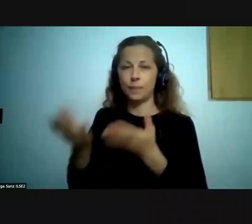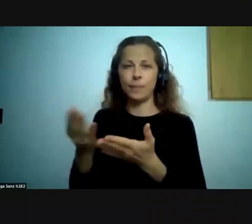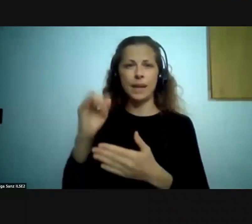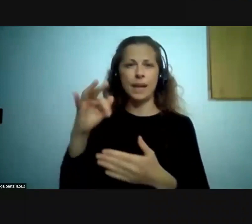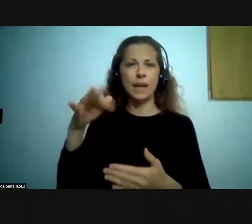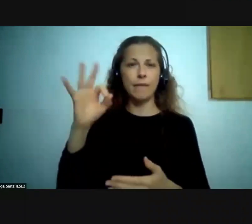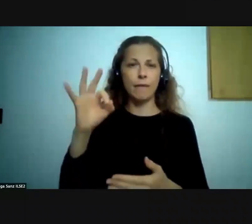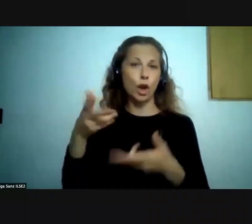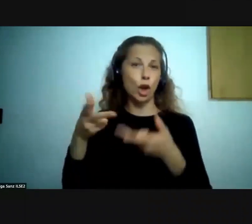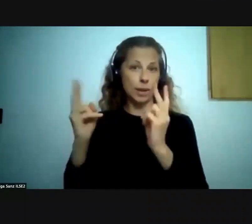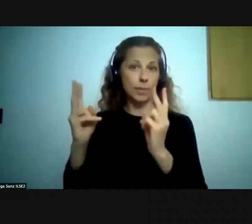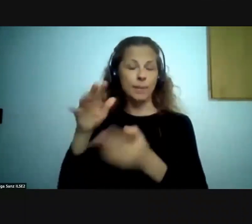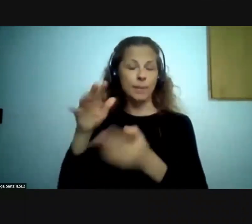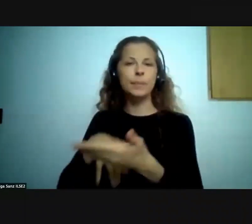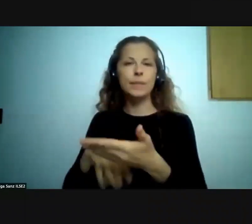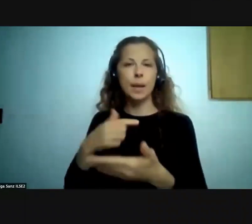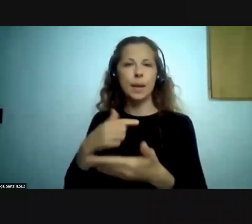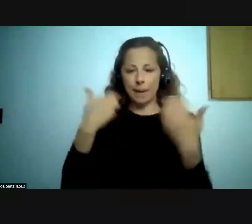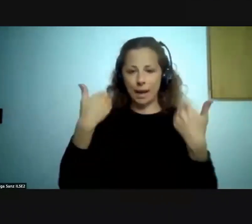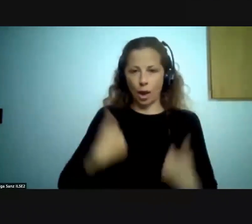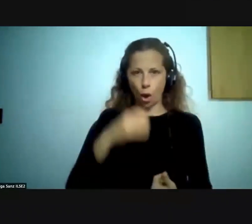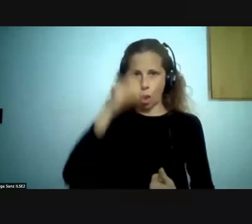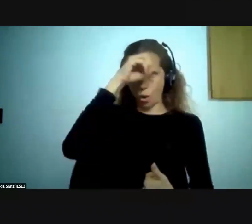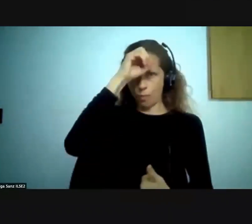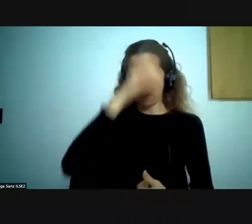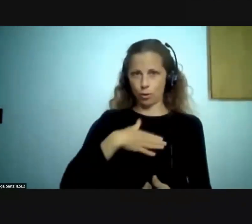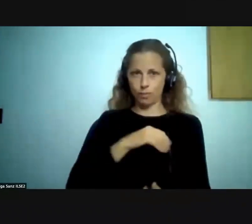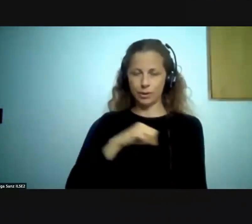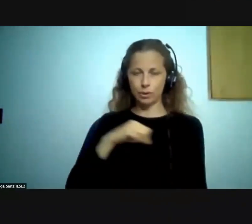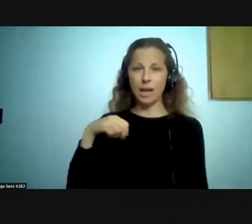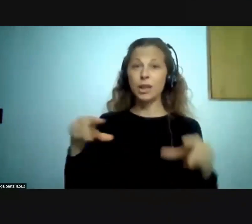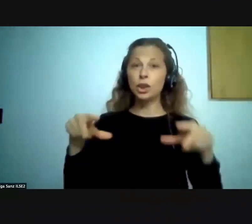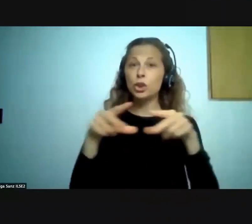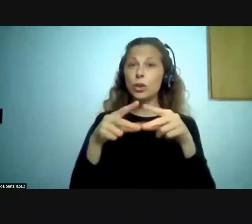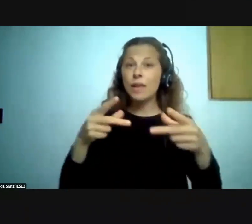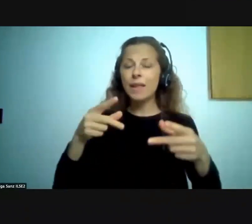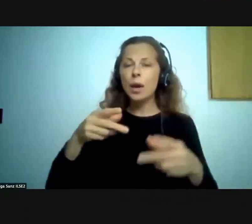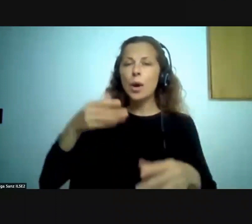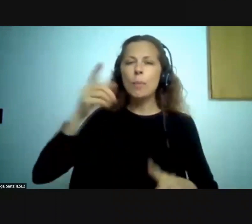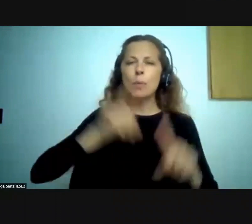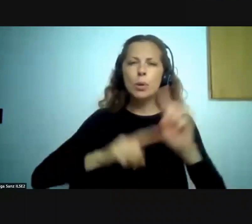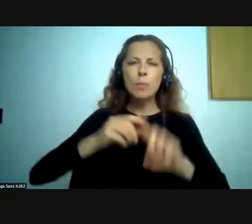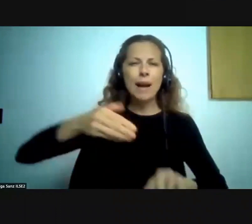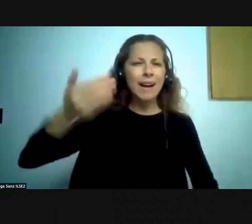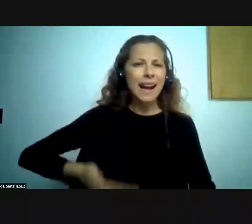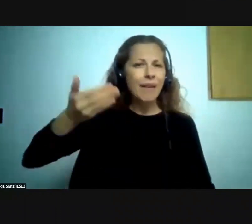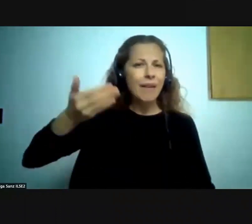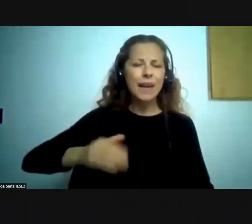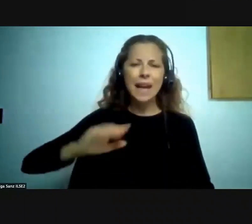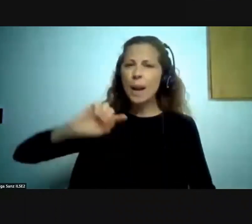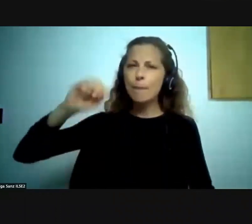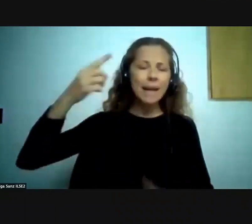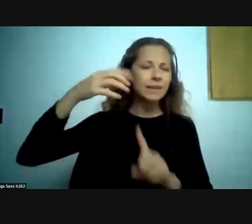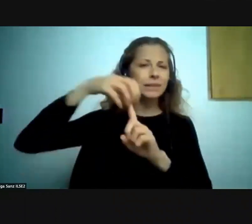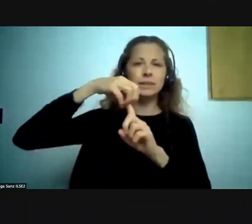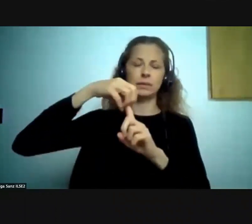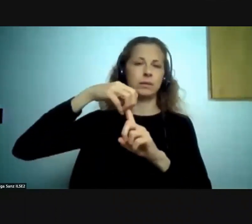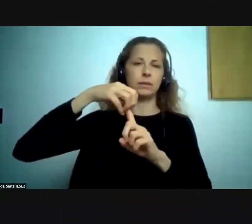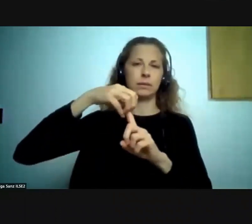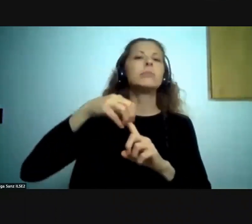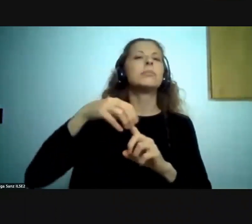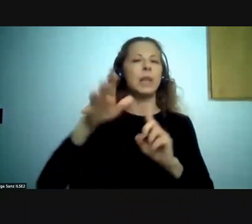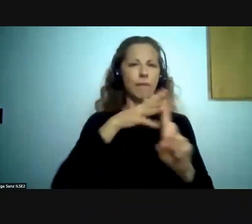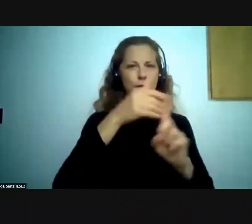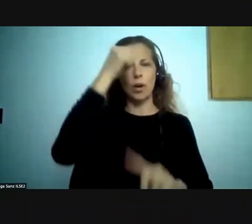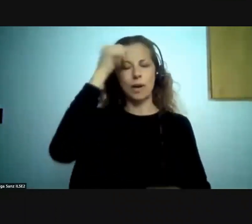¿no? Para mí, el problema grave que existe en una sociedad es la violencia de género. No hay otro. El problema del paro es terrible, el problema